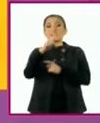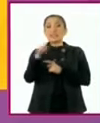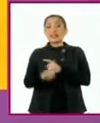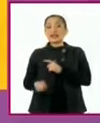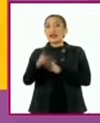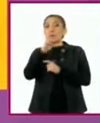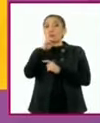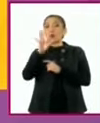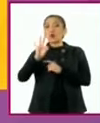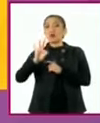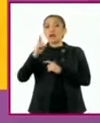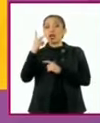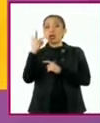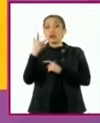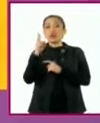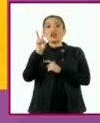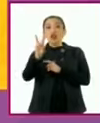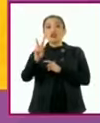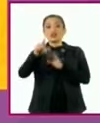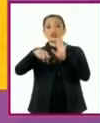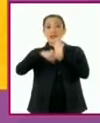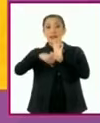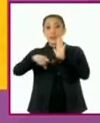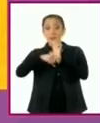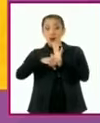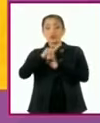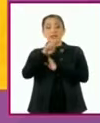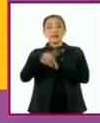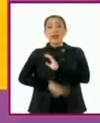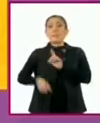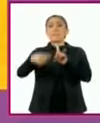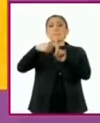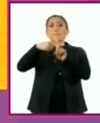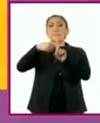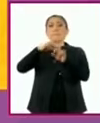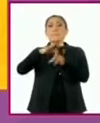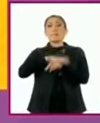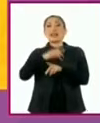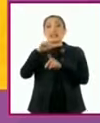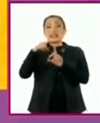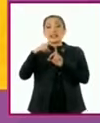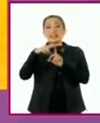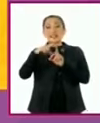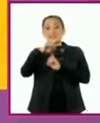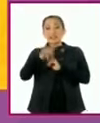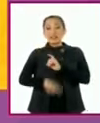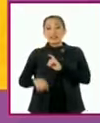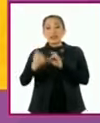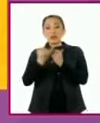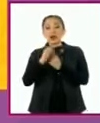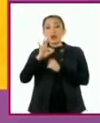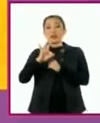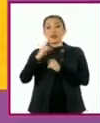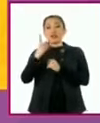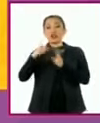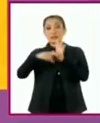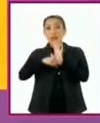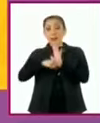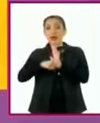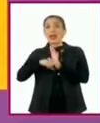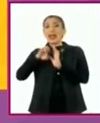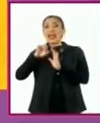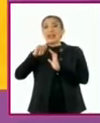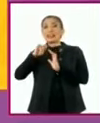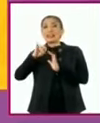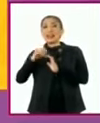igual a 42 negativo. Z es positiva. Z es igual a 42 negativo entre